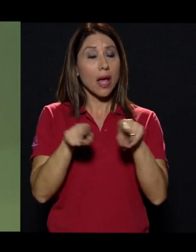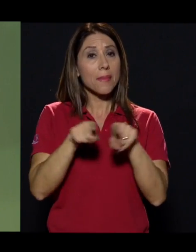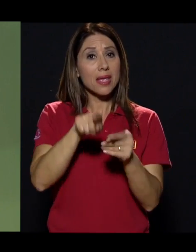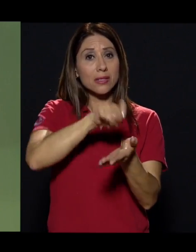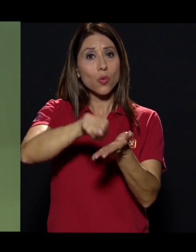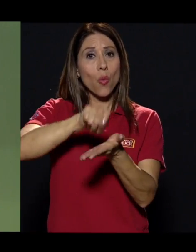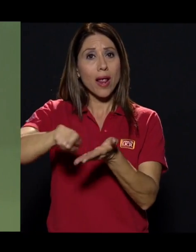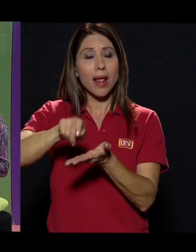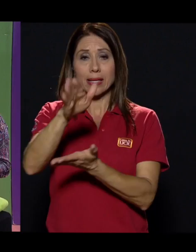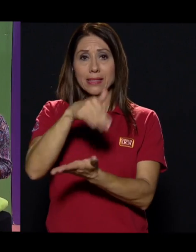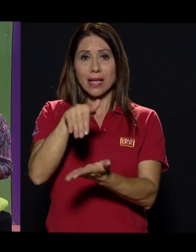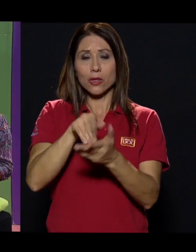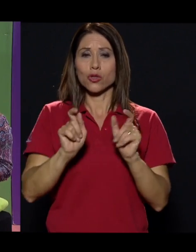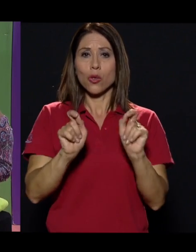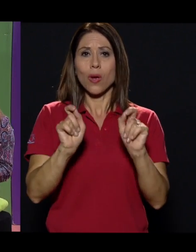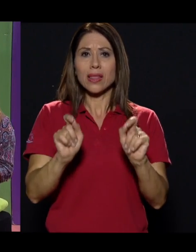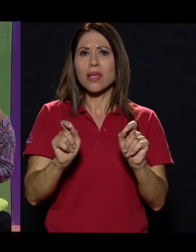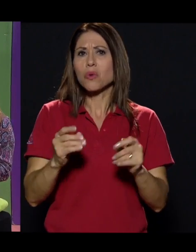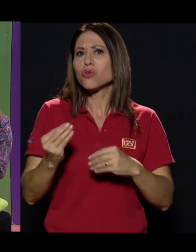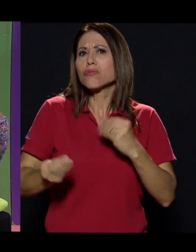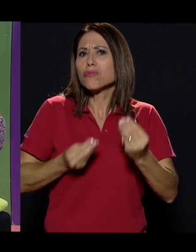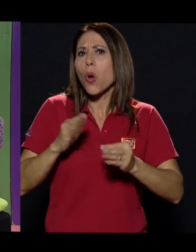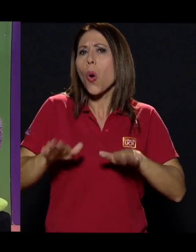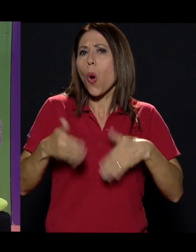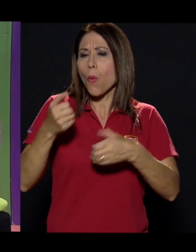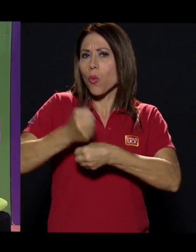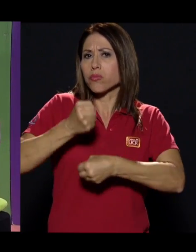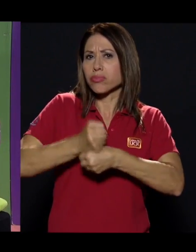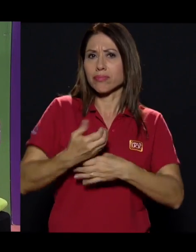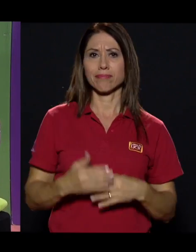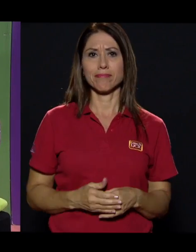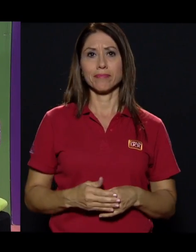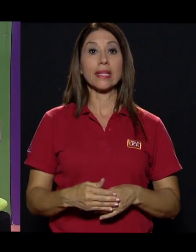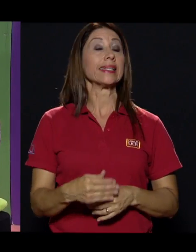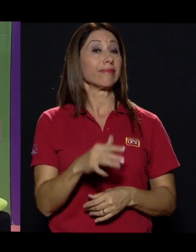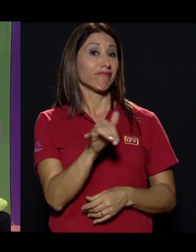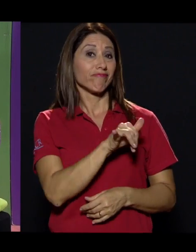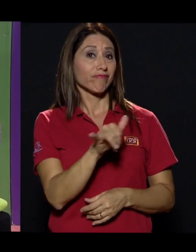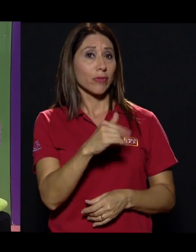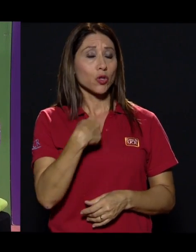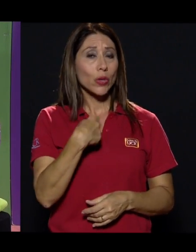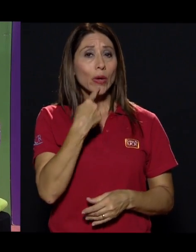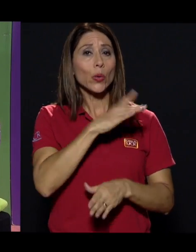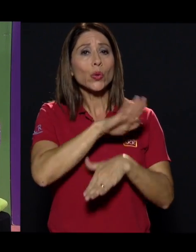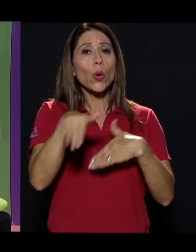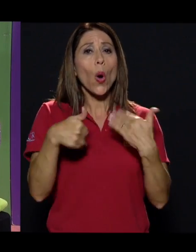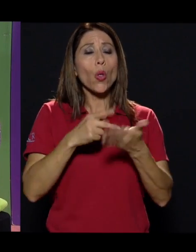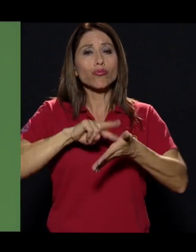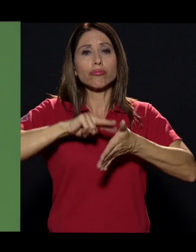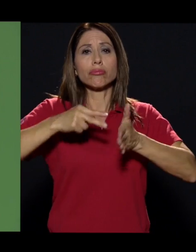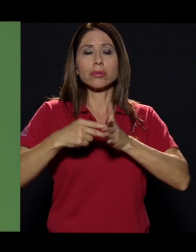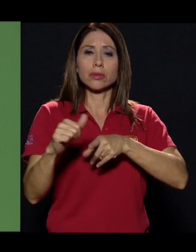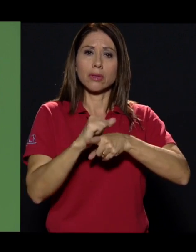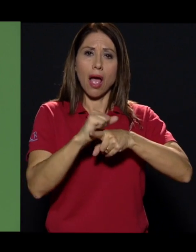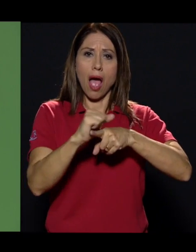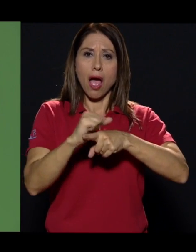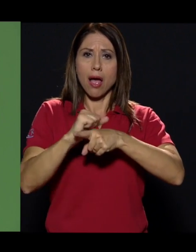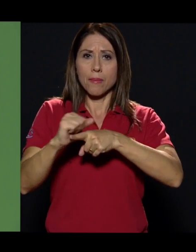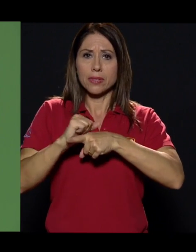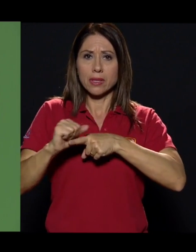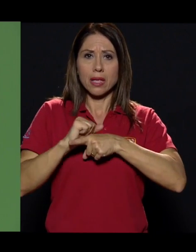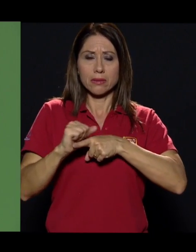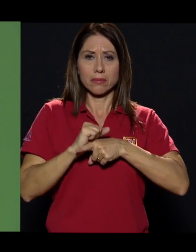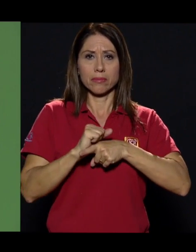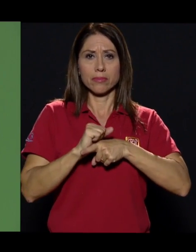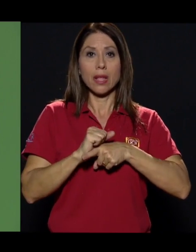centros educativos, ¿verdad? ¿Cómo manejar eso también? Es que igual, yo digo que todo es capacitación, ¿verdad? O sea, los maestros